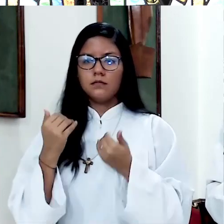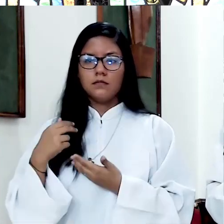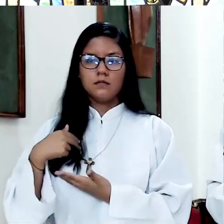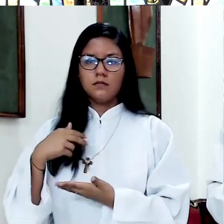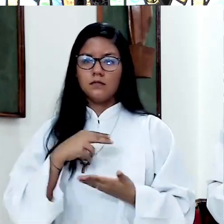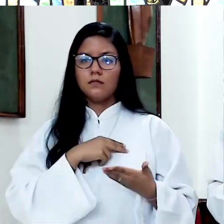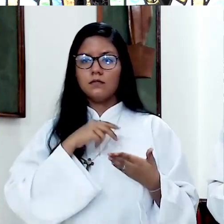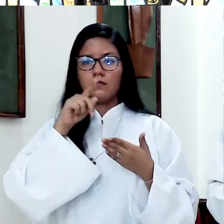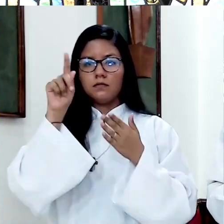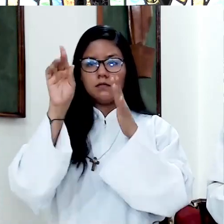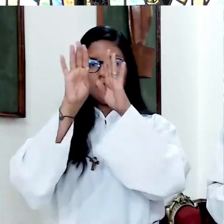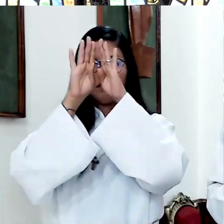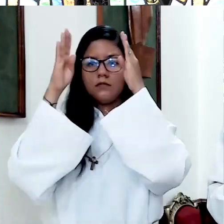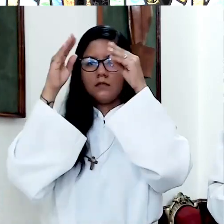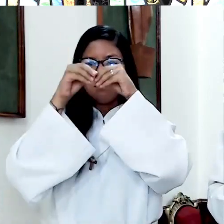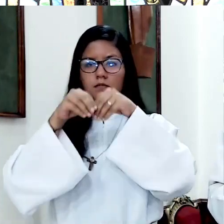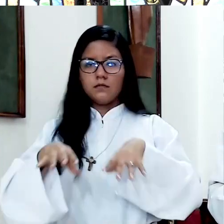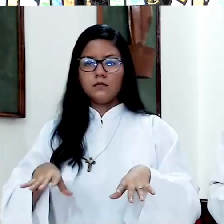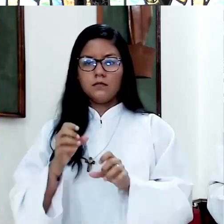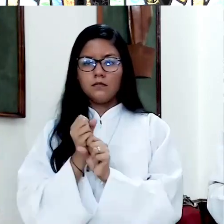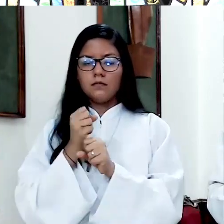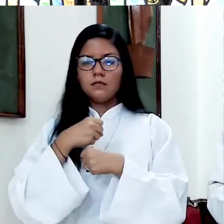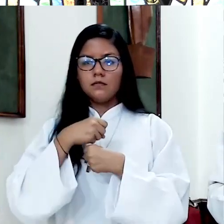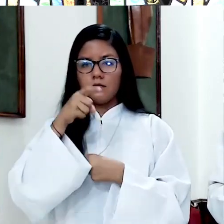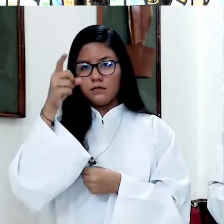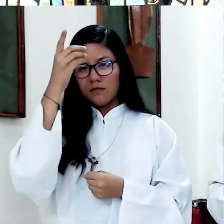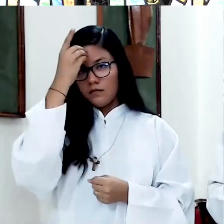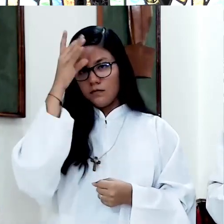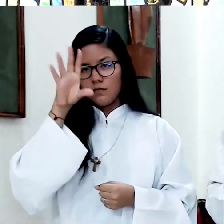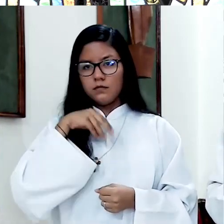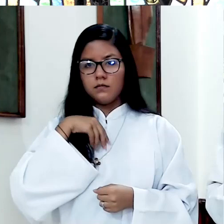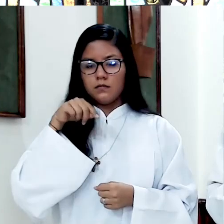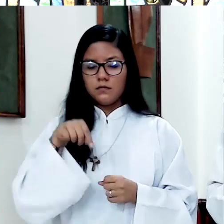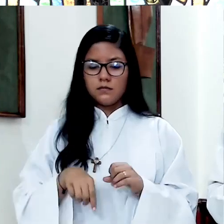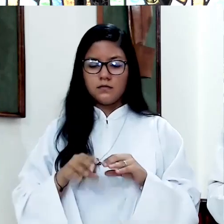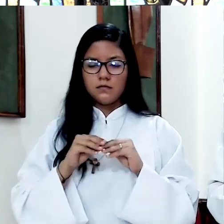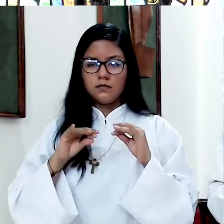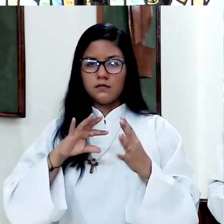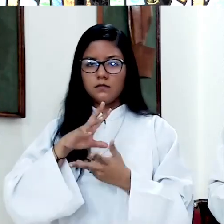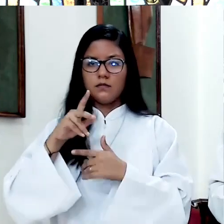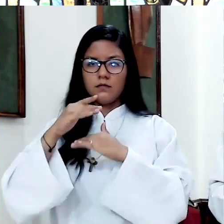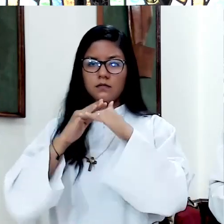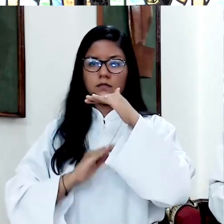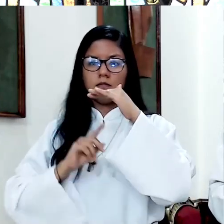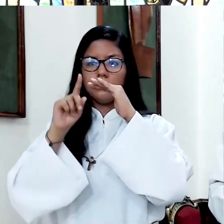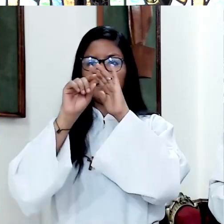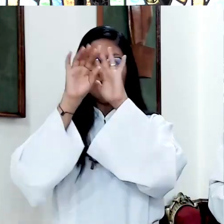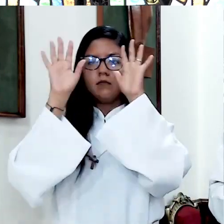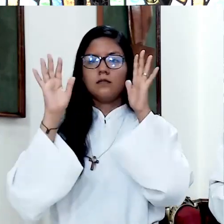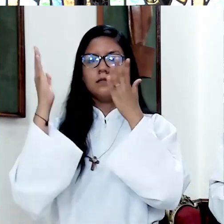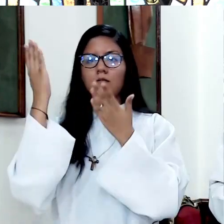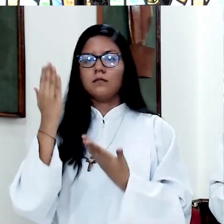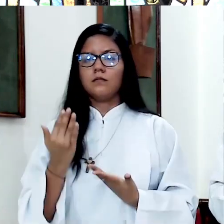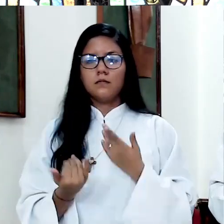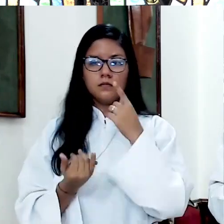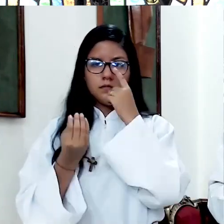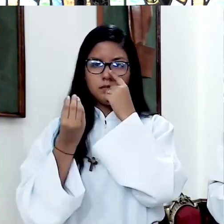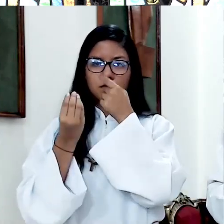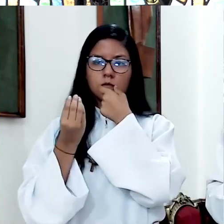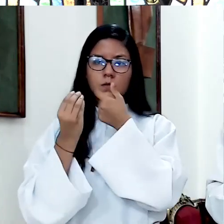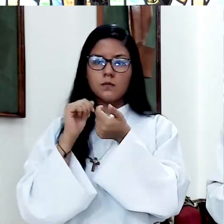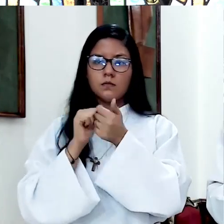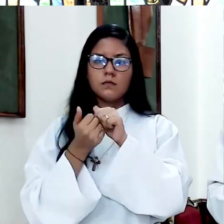tu reino. Hágase tu voluntad en la tierra como en el cielo. Danos hoy nuestro pan de cada